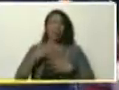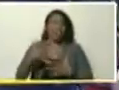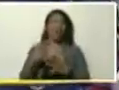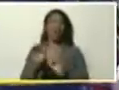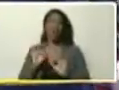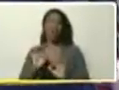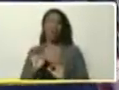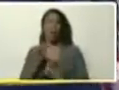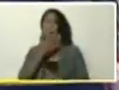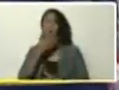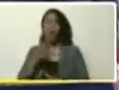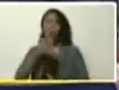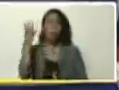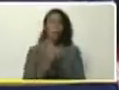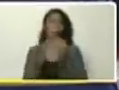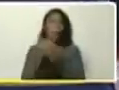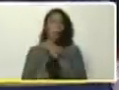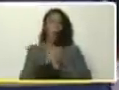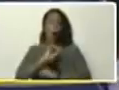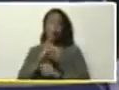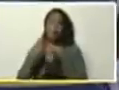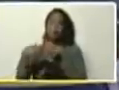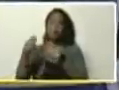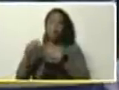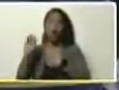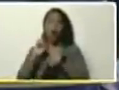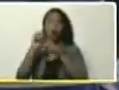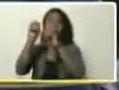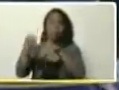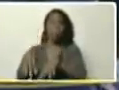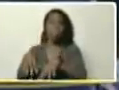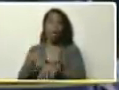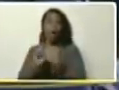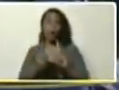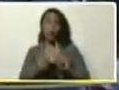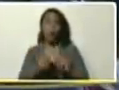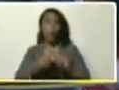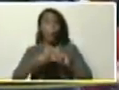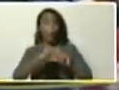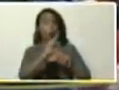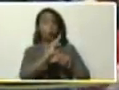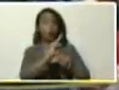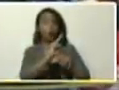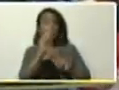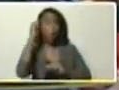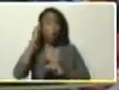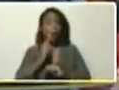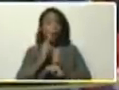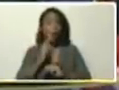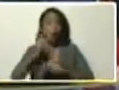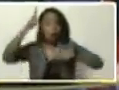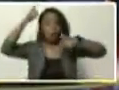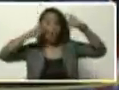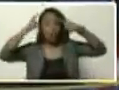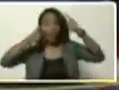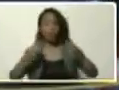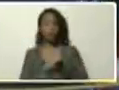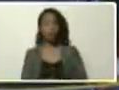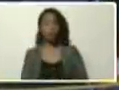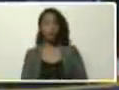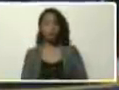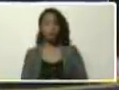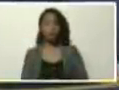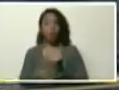era mejor huir o negociar o rendirse, otros, los bolivarianos, los chavistas, con